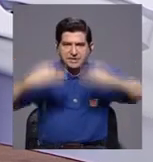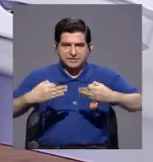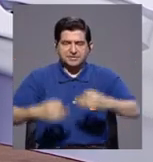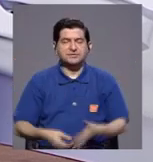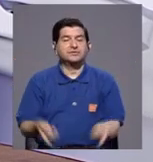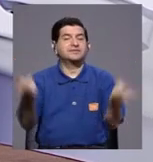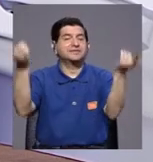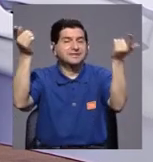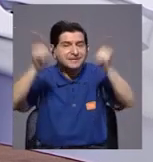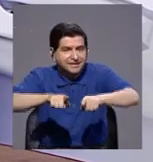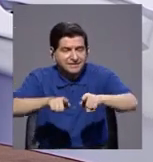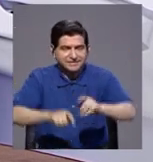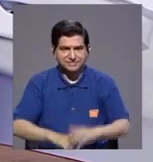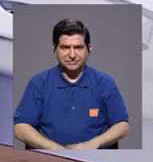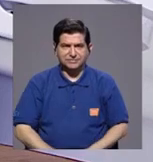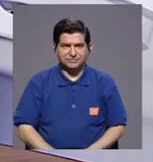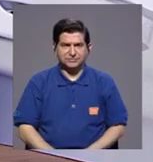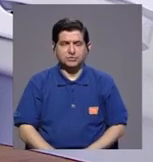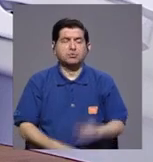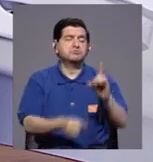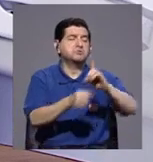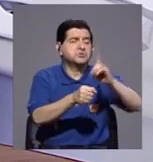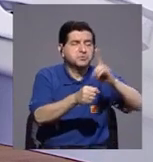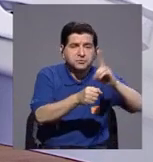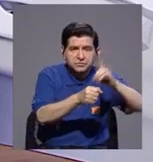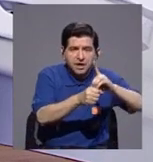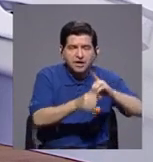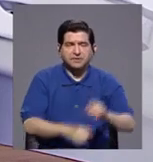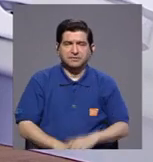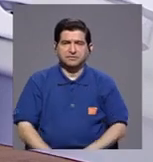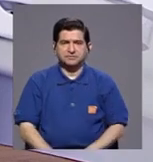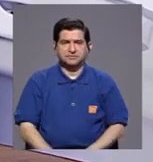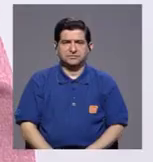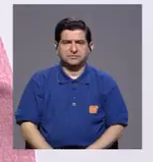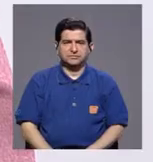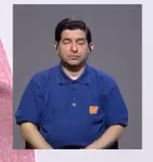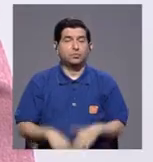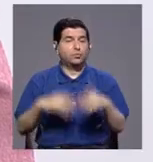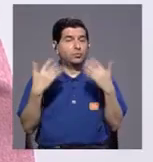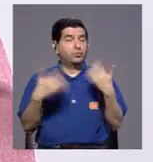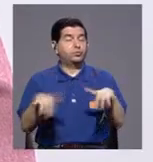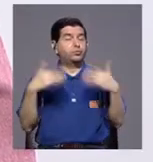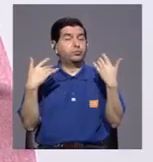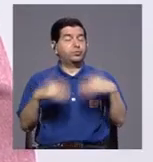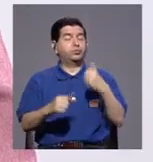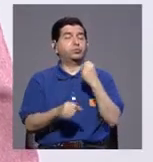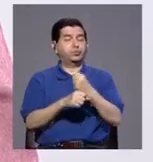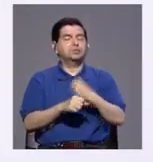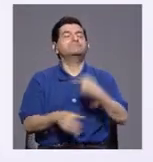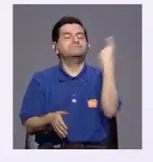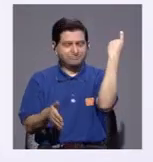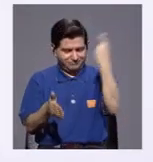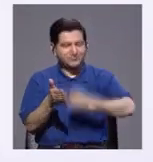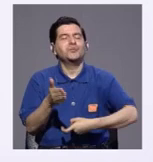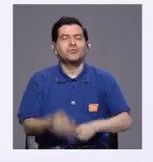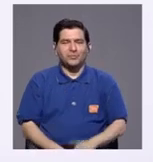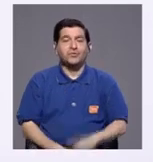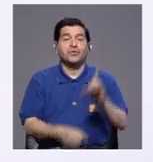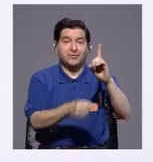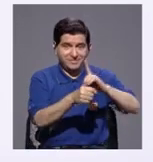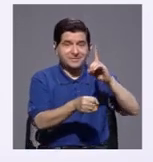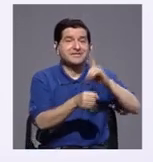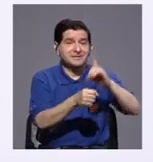en este caso nos referimos a diputados por valla tarea exacto es muy duro diputados